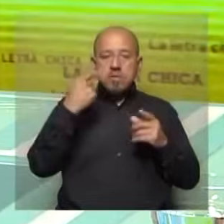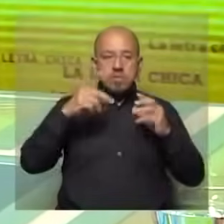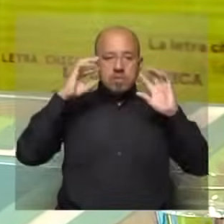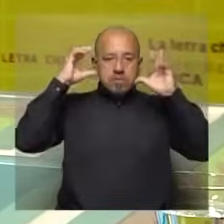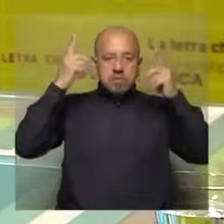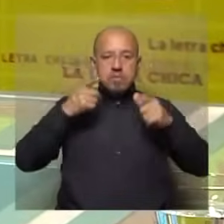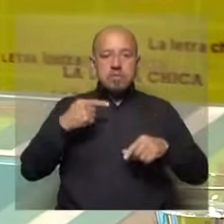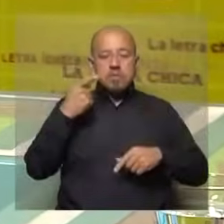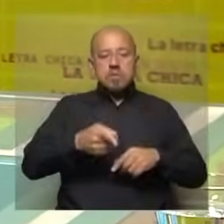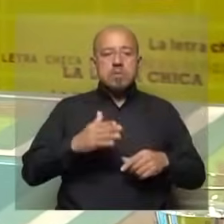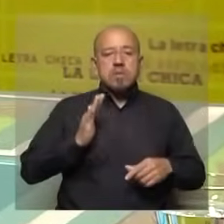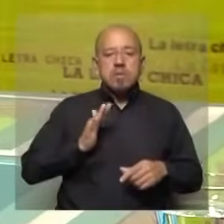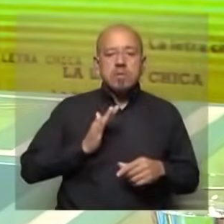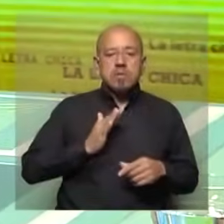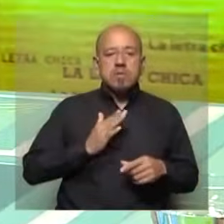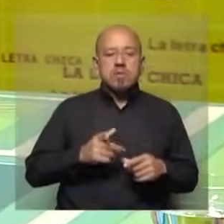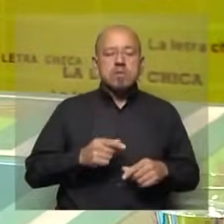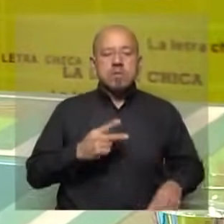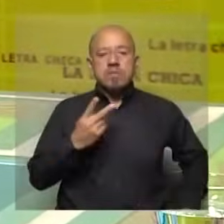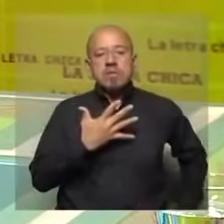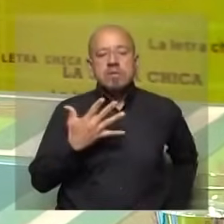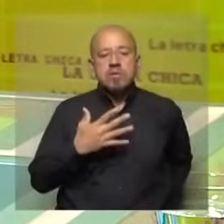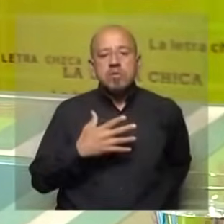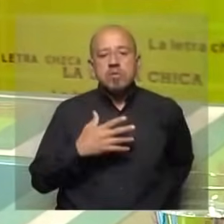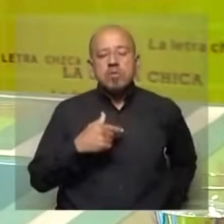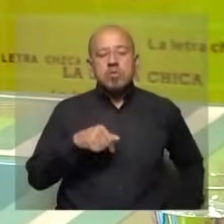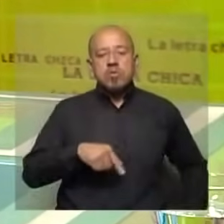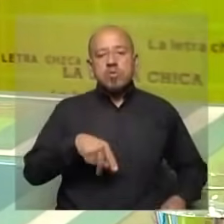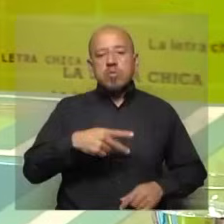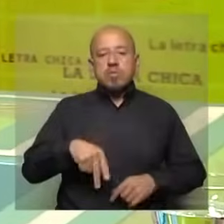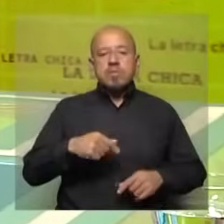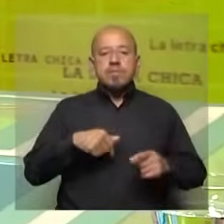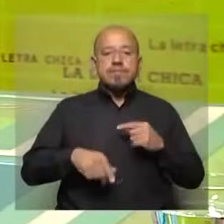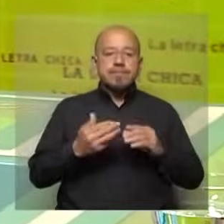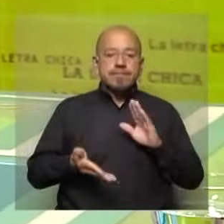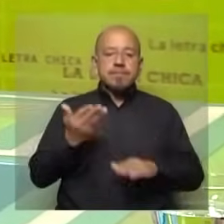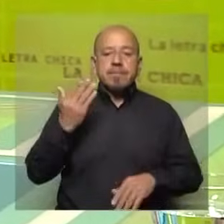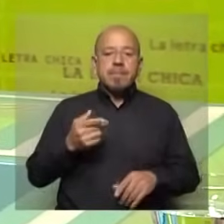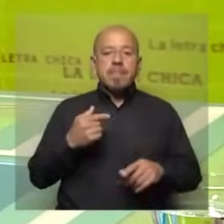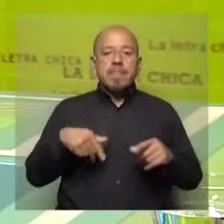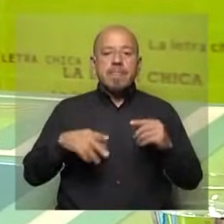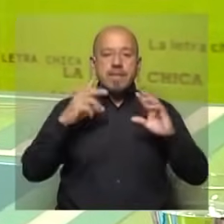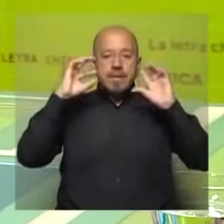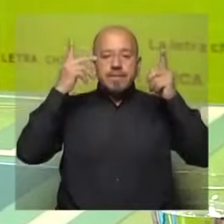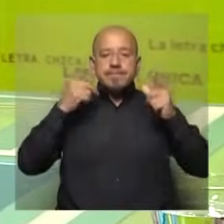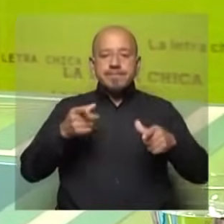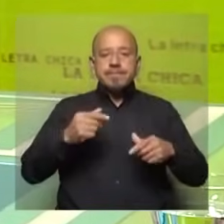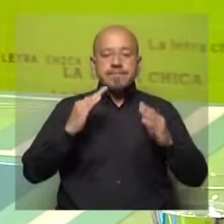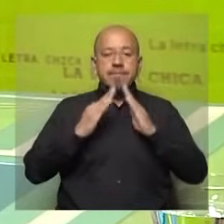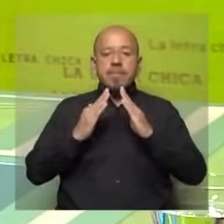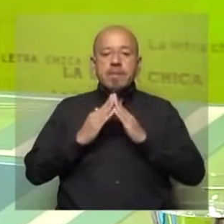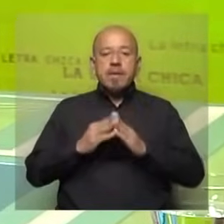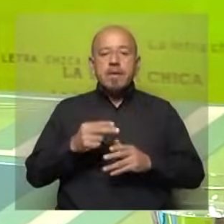Violencia contra la Mujer, que se conmemora el 25 de noviembre. En nuestro país continúan en aumento las denuncias por casos de violencia doméstica.